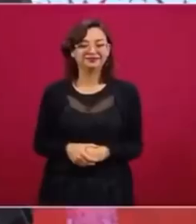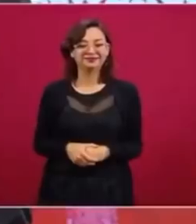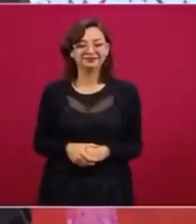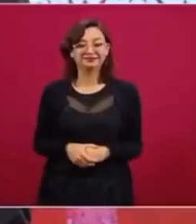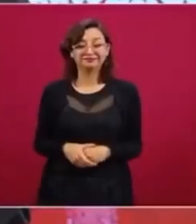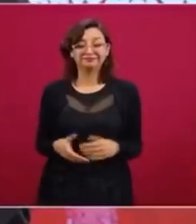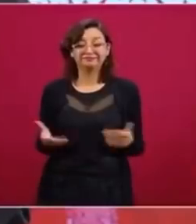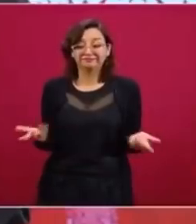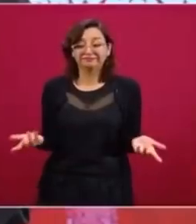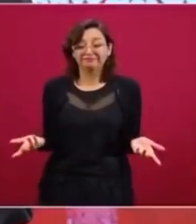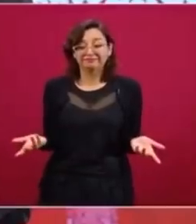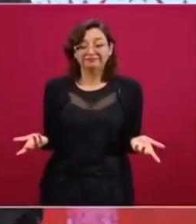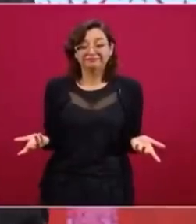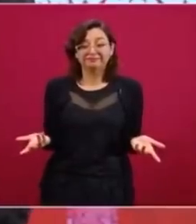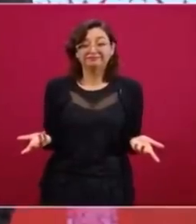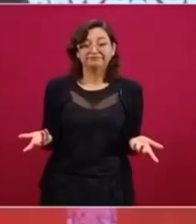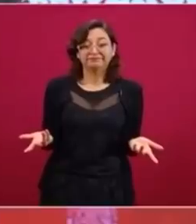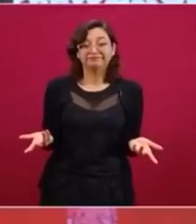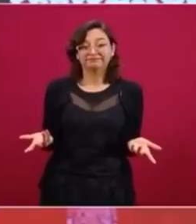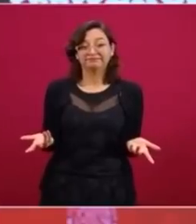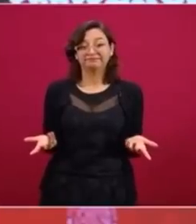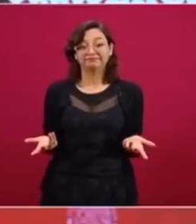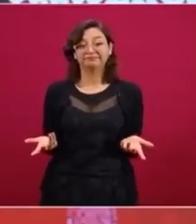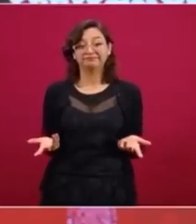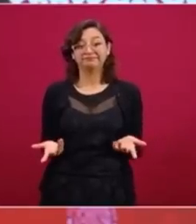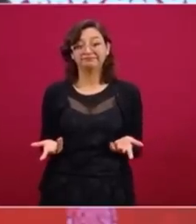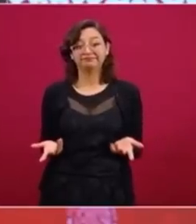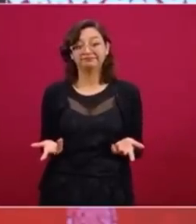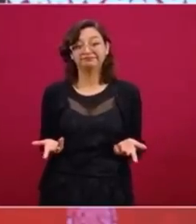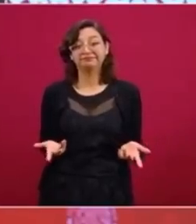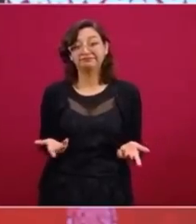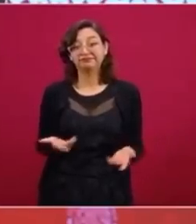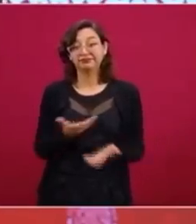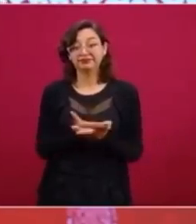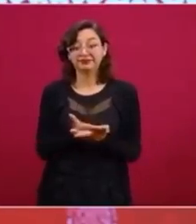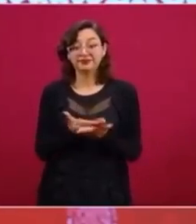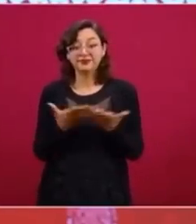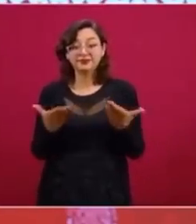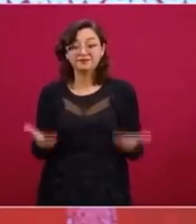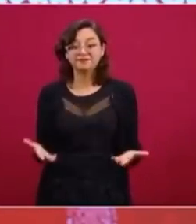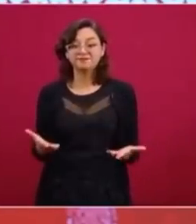Bueno, pues es algo que estamos